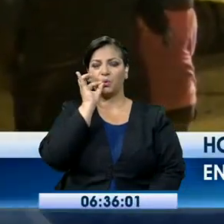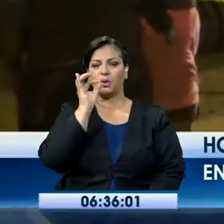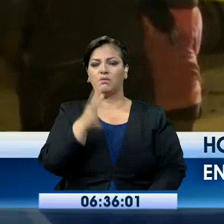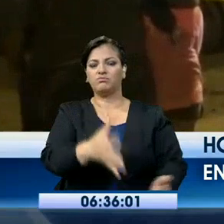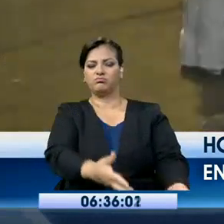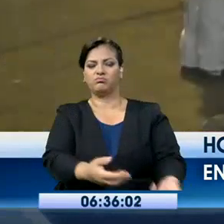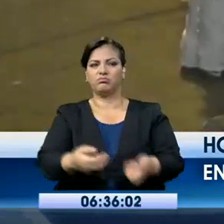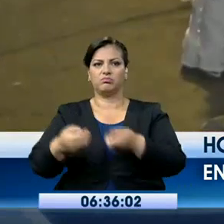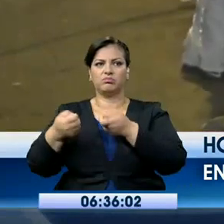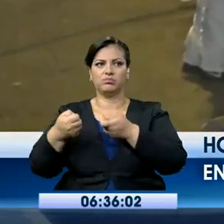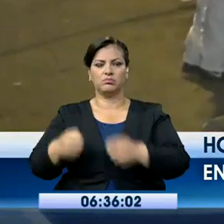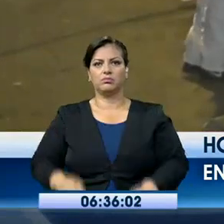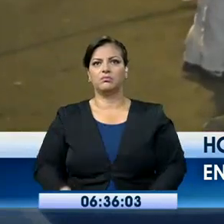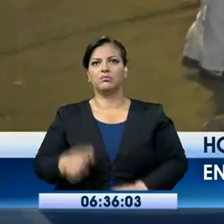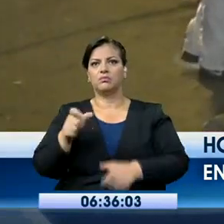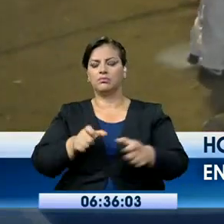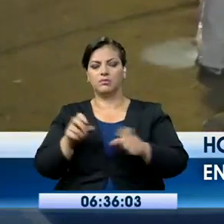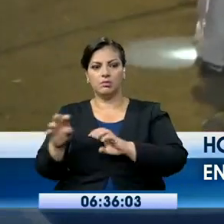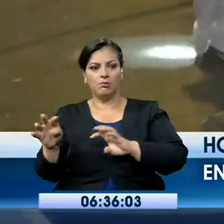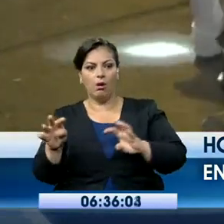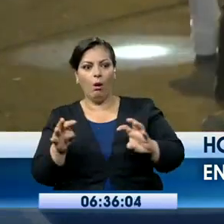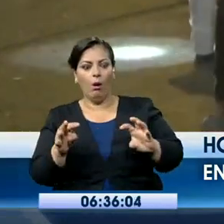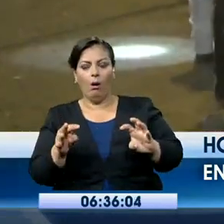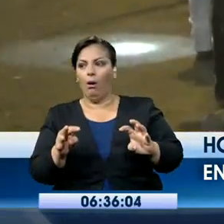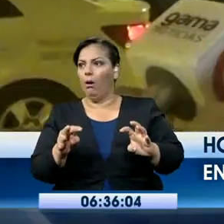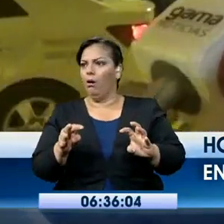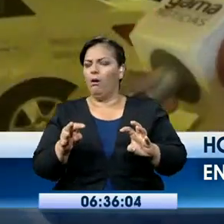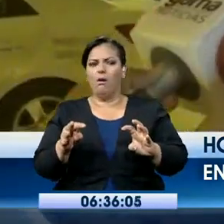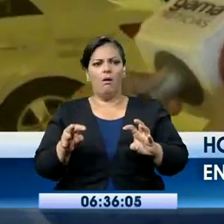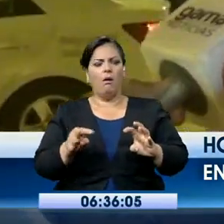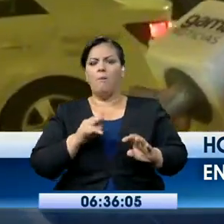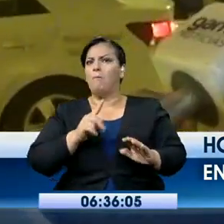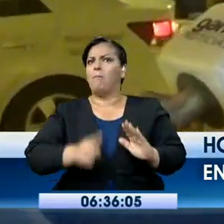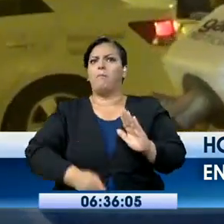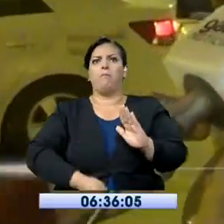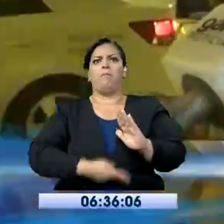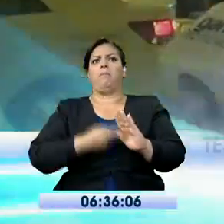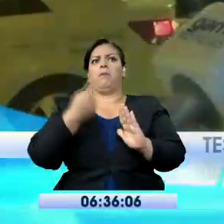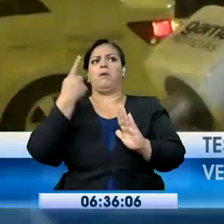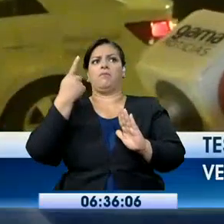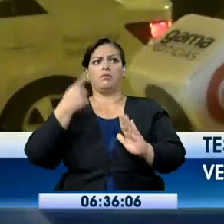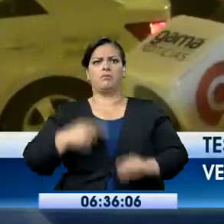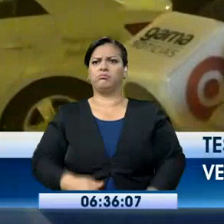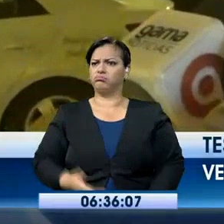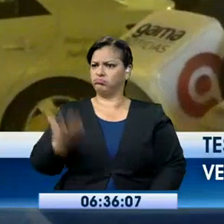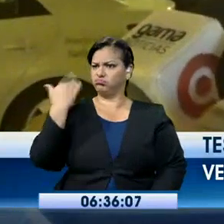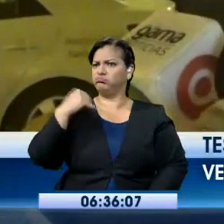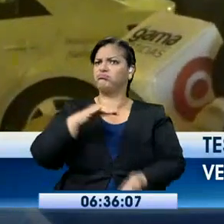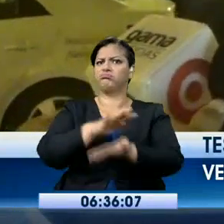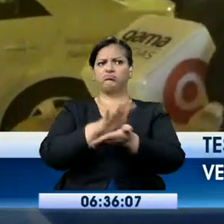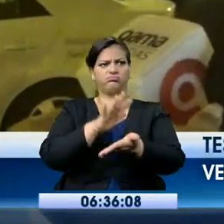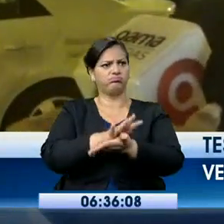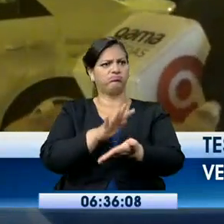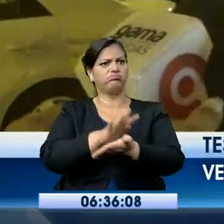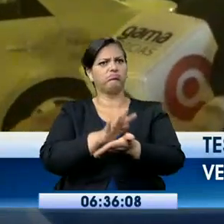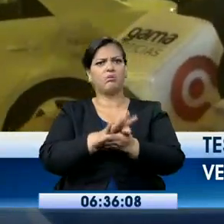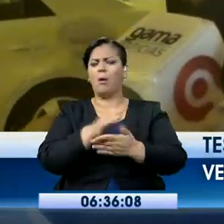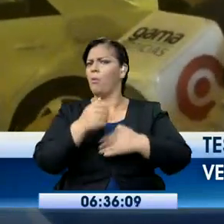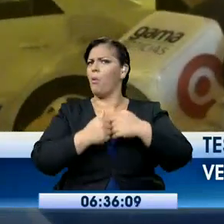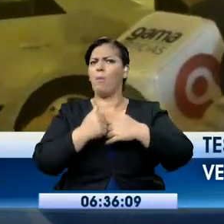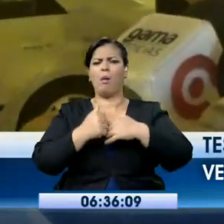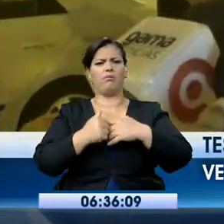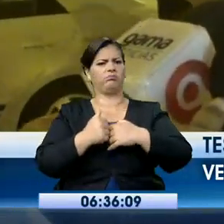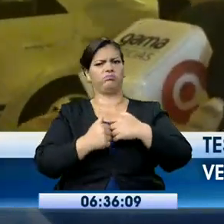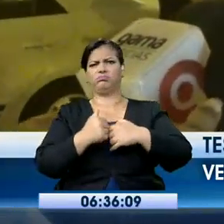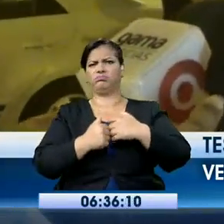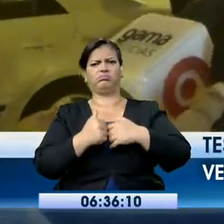es la primera vez que ocurre un crimen en una zona de recreación. Es una cancha que nunca ha habido problema, pero ahí está. Pasó